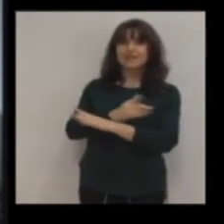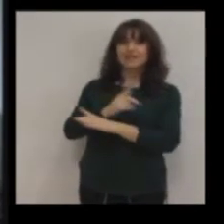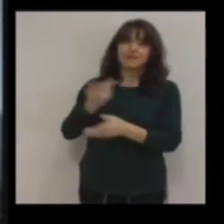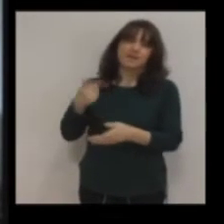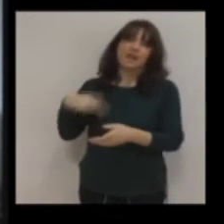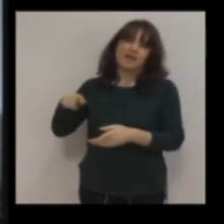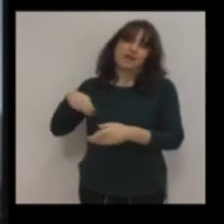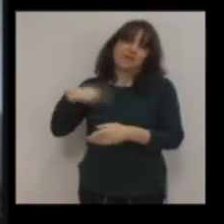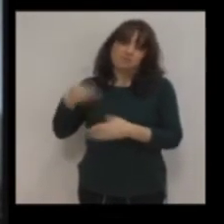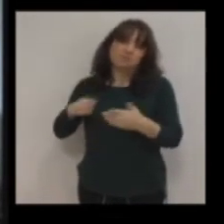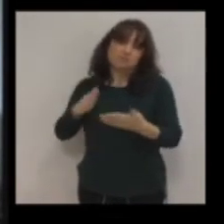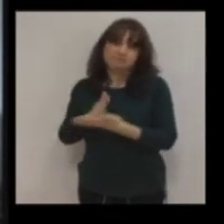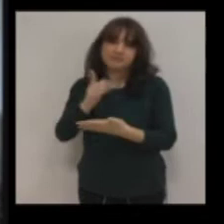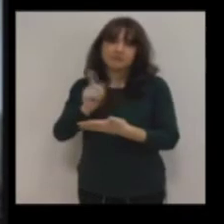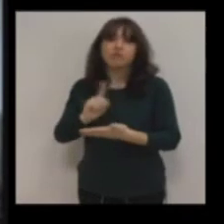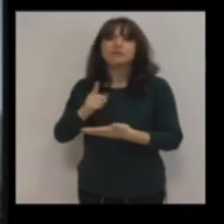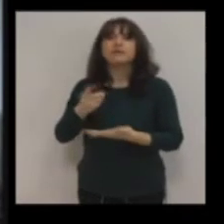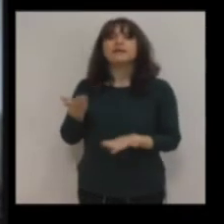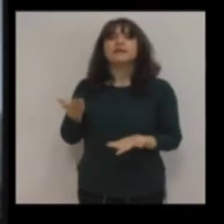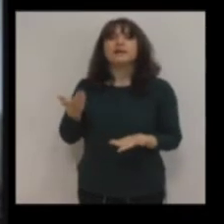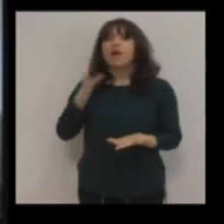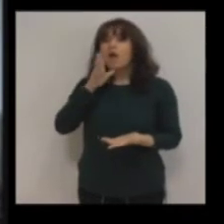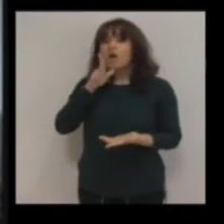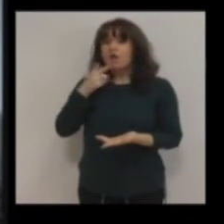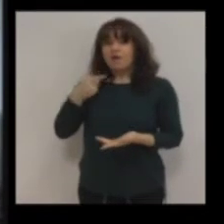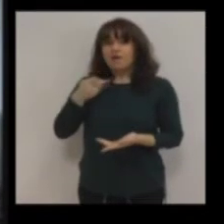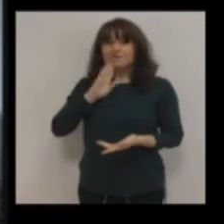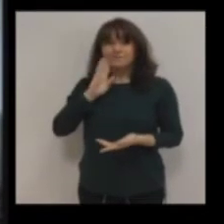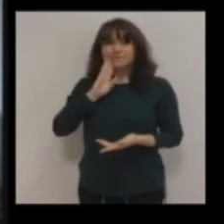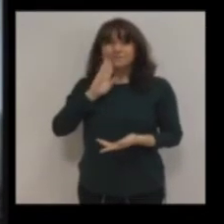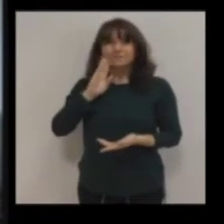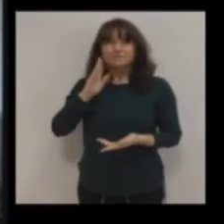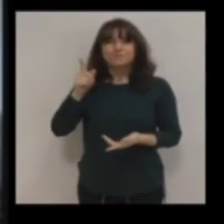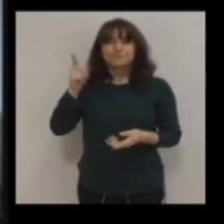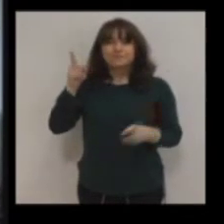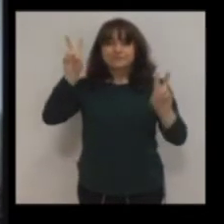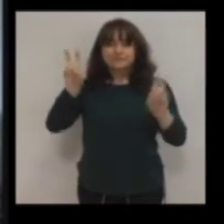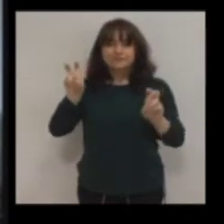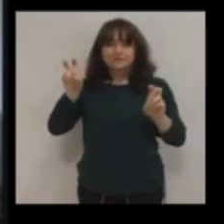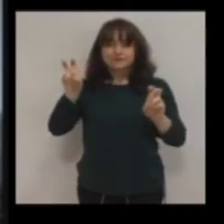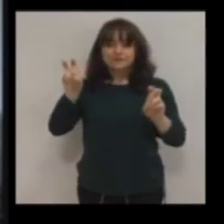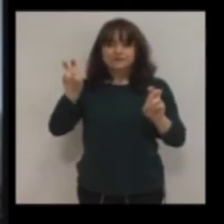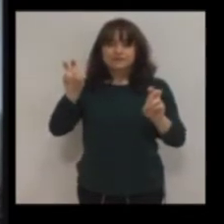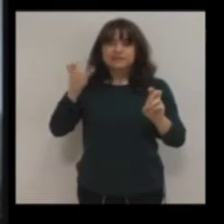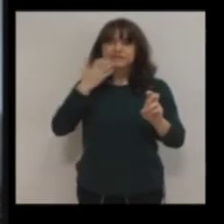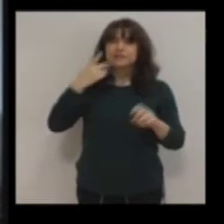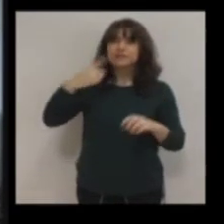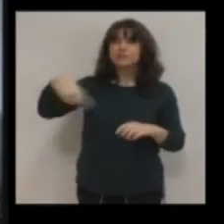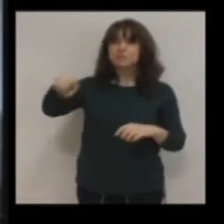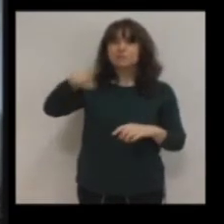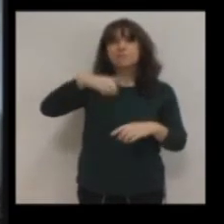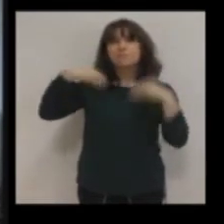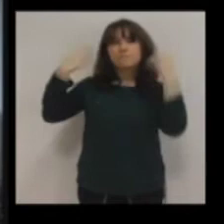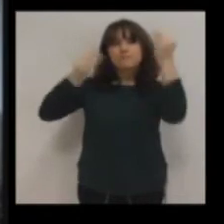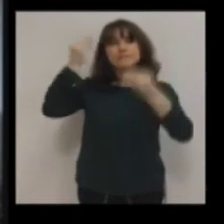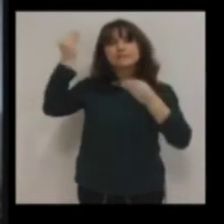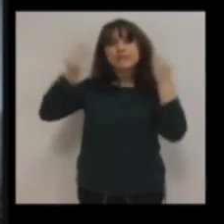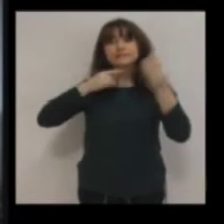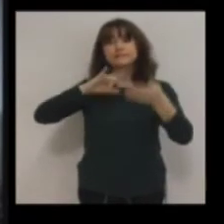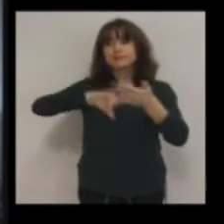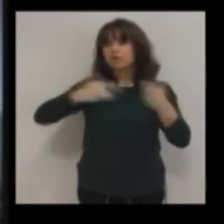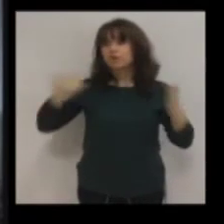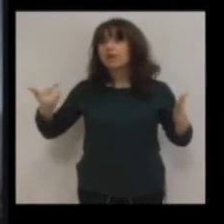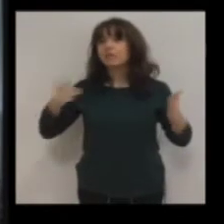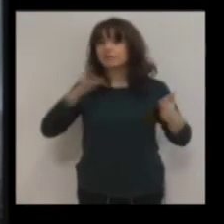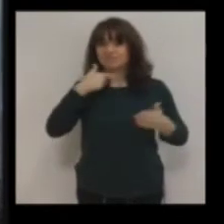luego no interrumpir en la medida de lo posible. Y ahora estábamos hablando de si pensabais que las tecnologías, puesto que